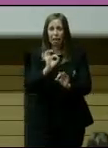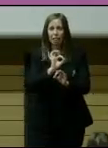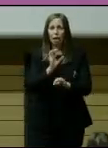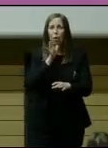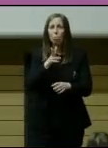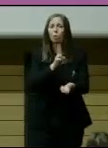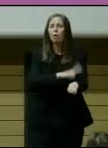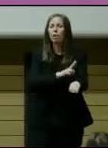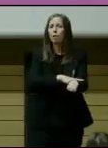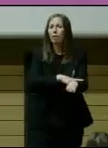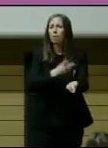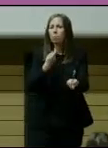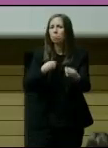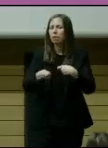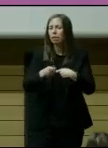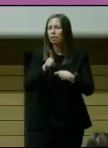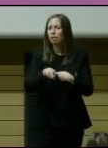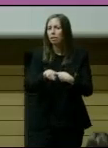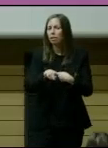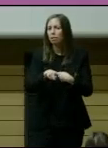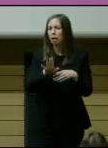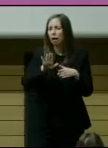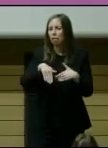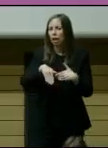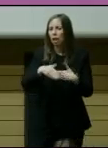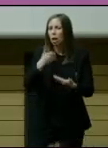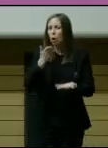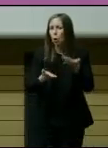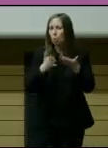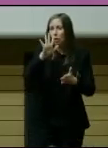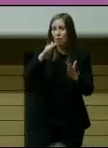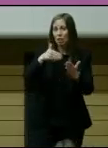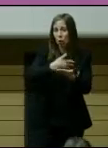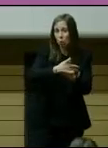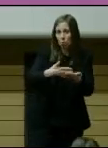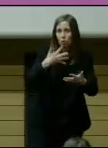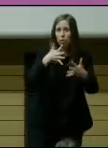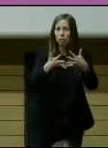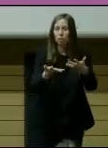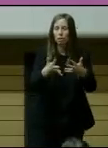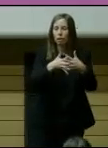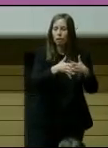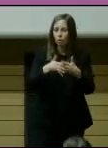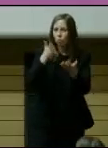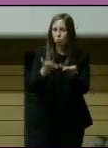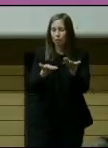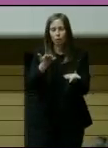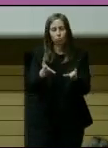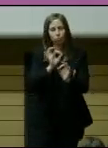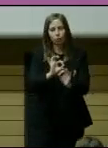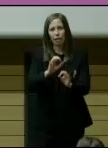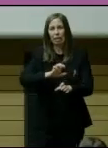heroína porque hace toda la vida que lo venden, pero claro, no representa comparable con los 5 millones que hay en Estados Unidos. Y en toda Europa, el